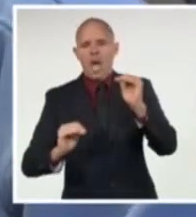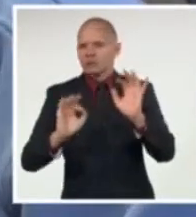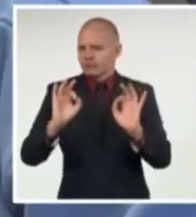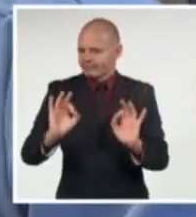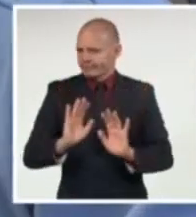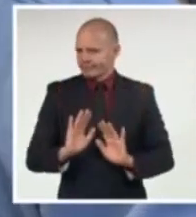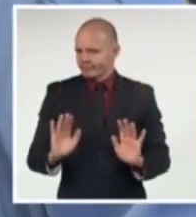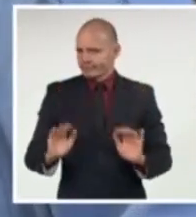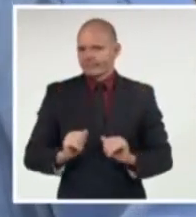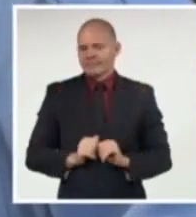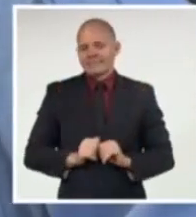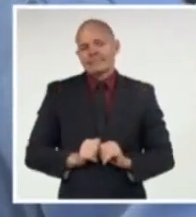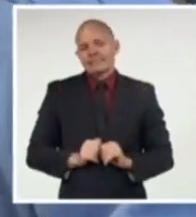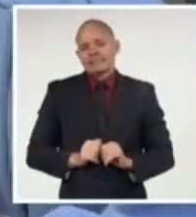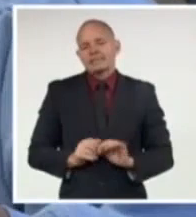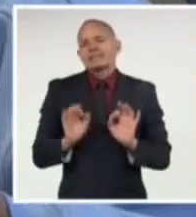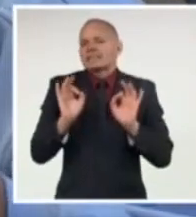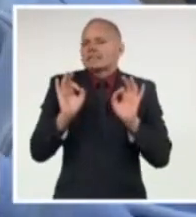cualquiera de los casos,